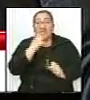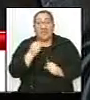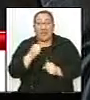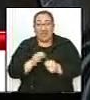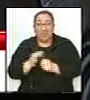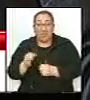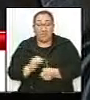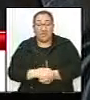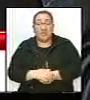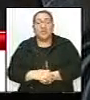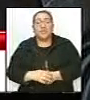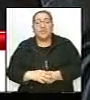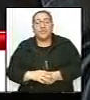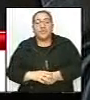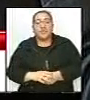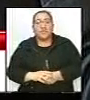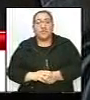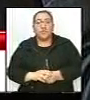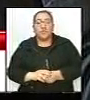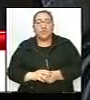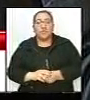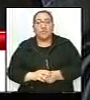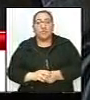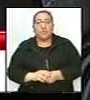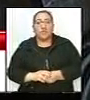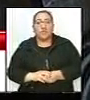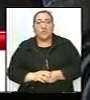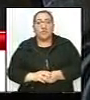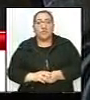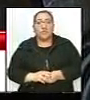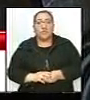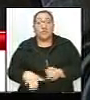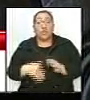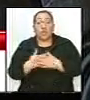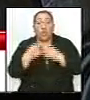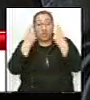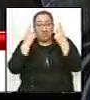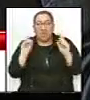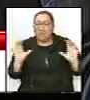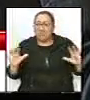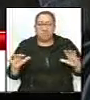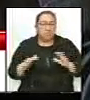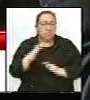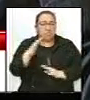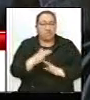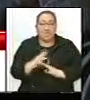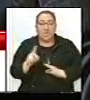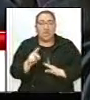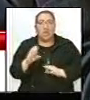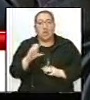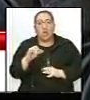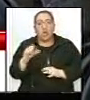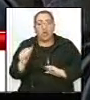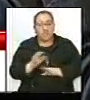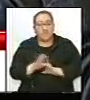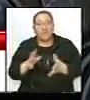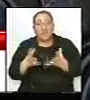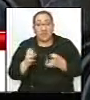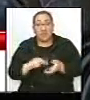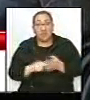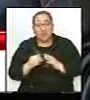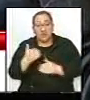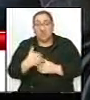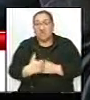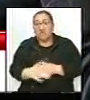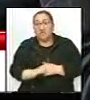los pobladores y una política de Estado, han logrado dejar ese monocultivo de la hoja de coca. Entonces, nosotros quisiéramos preguntar por